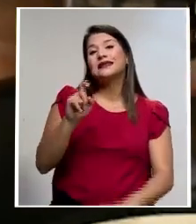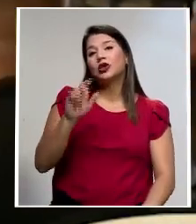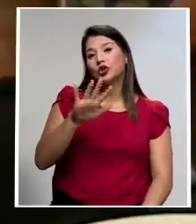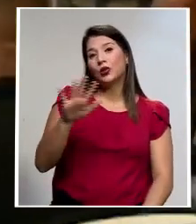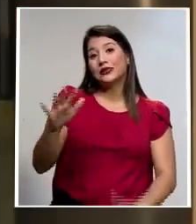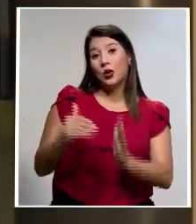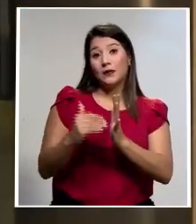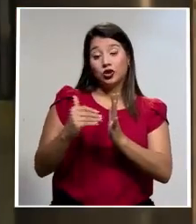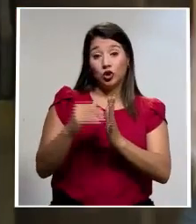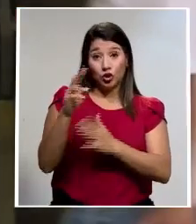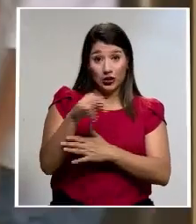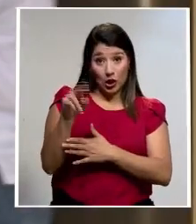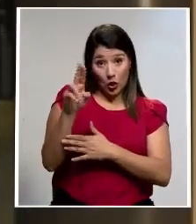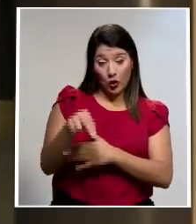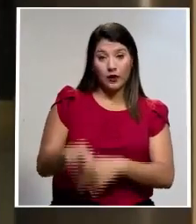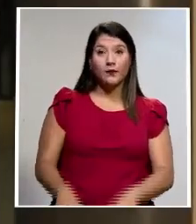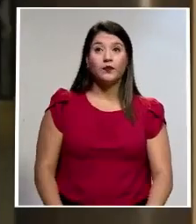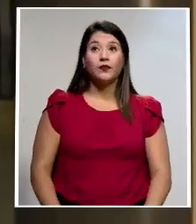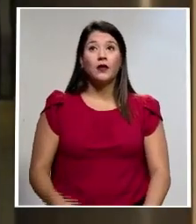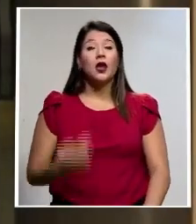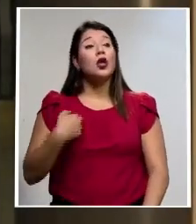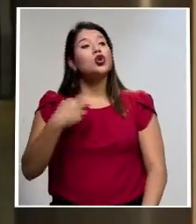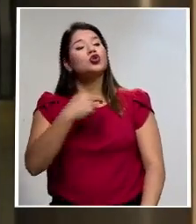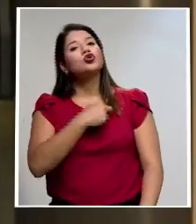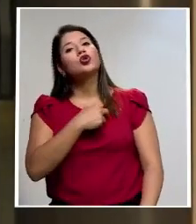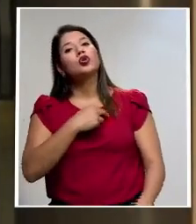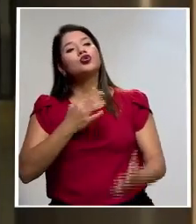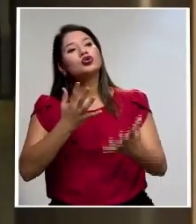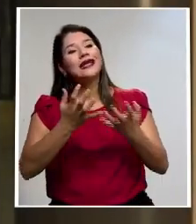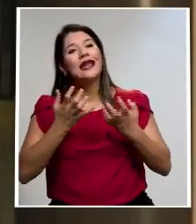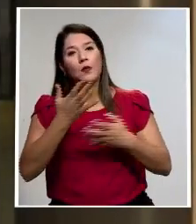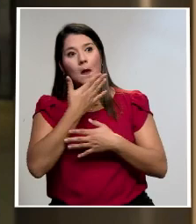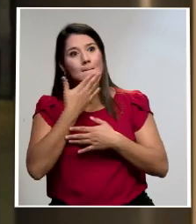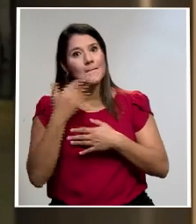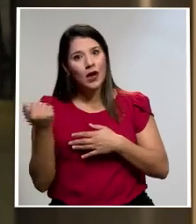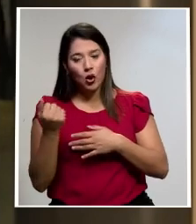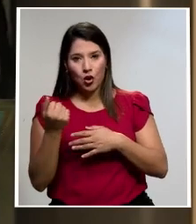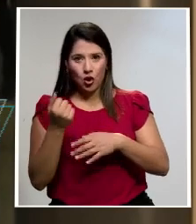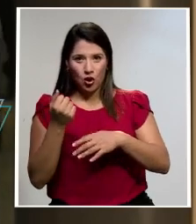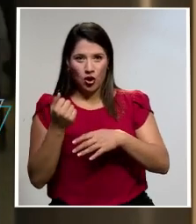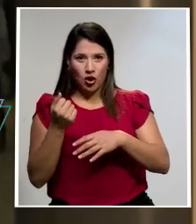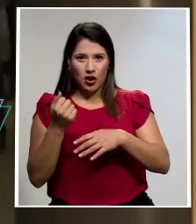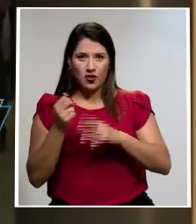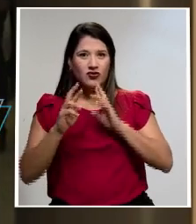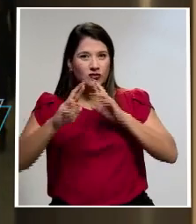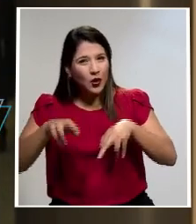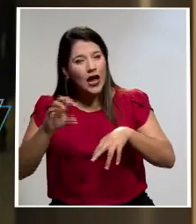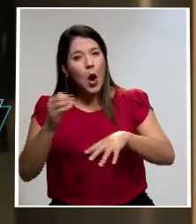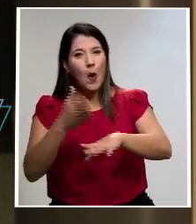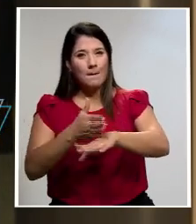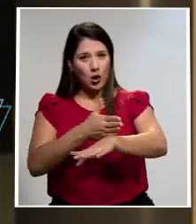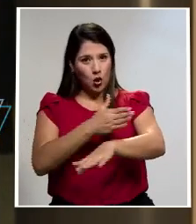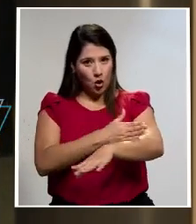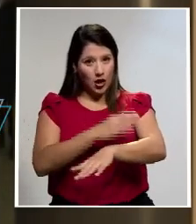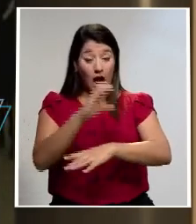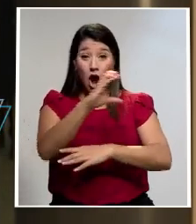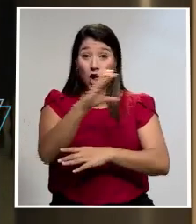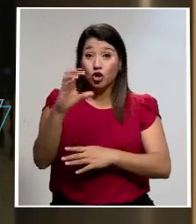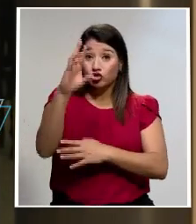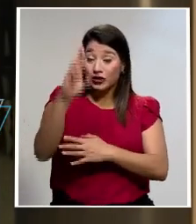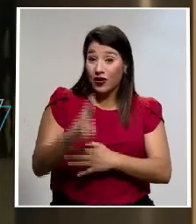de colones. Eso se mejoraría, tendríamos una mejor respuesta. El país, ya como un país maduro,